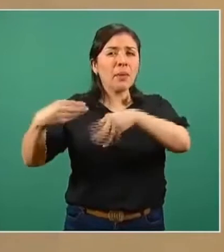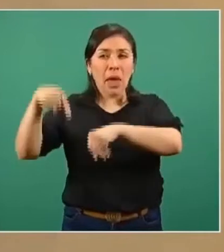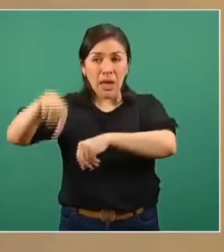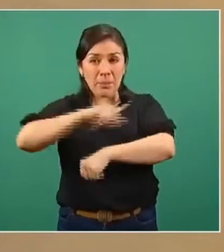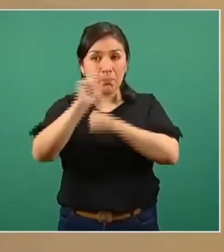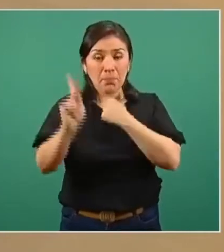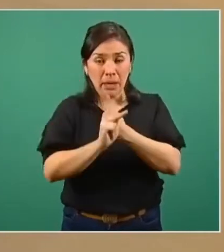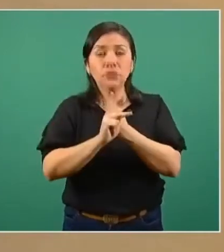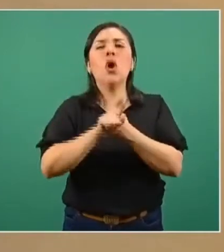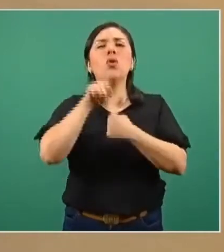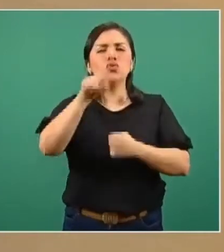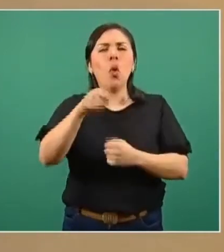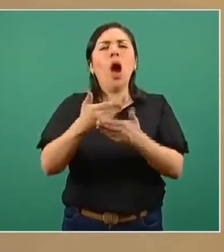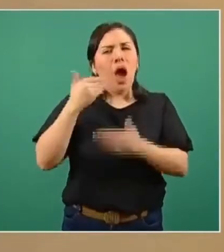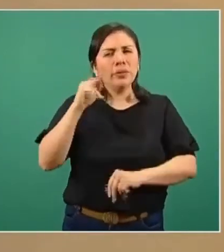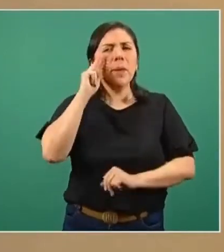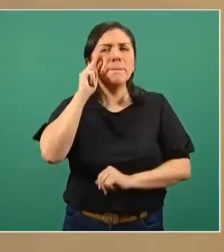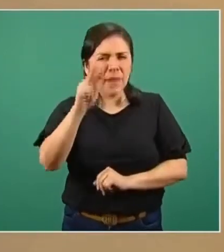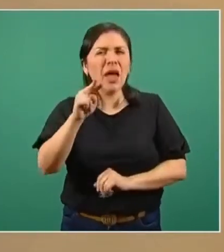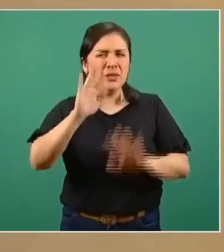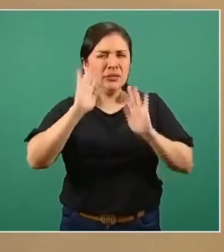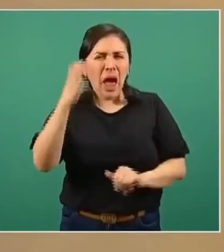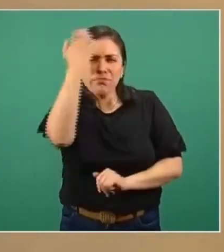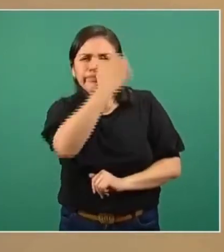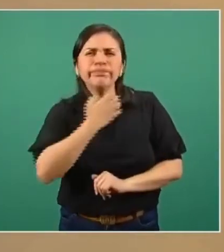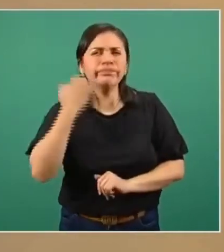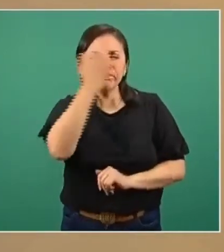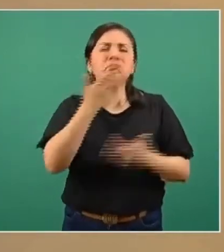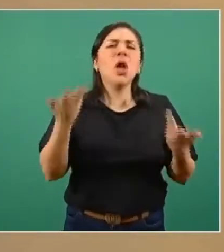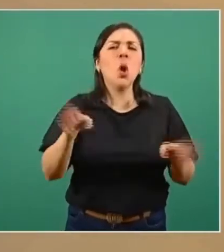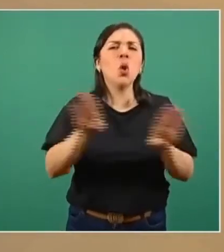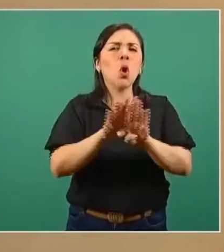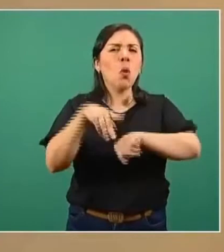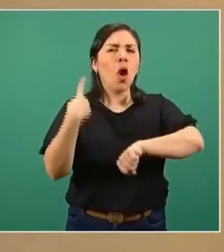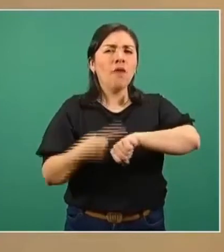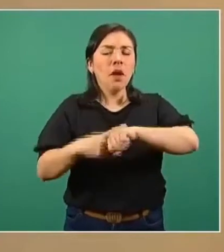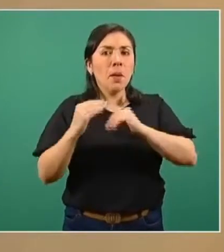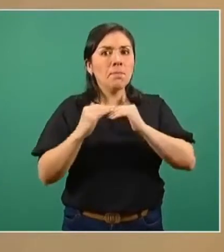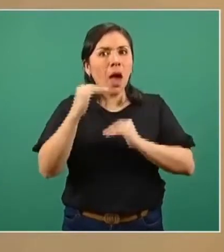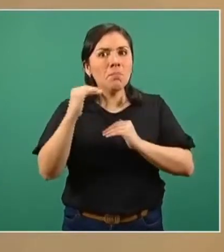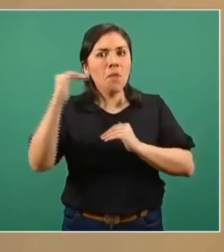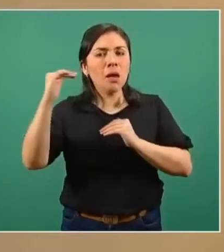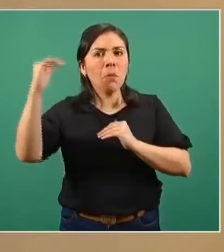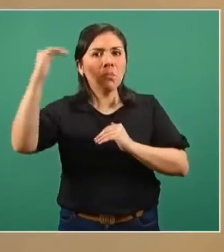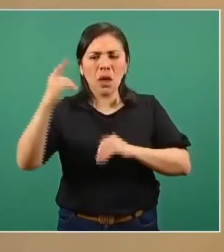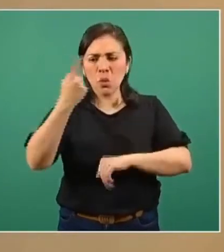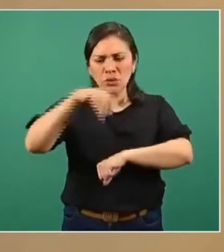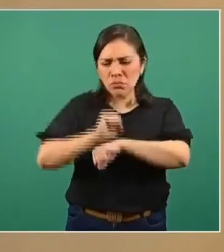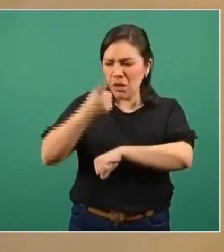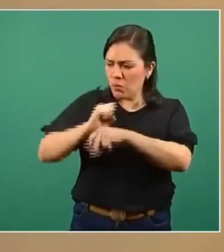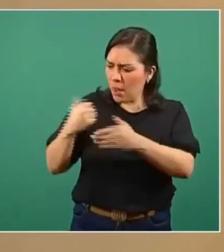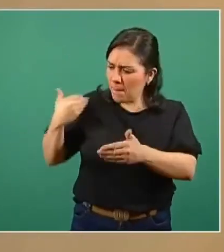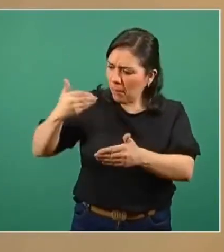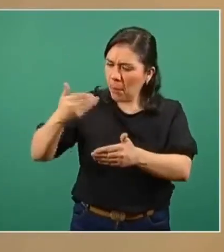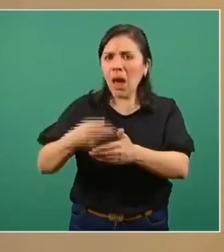país. Habíamos visto y se había observado conforme la epidemia incrementaba en últimas semanas cómo